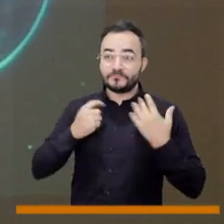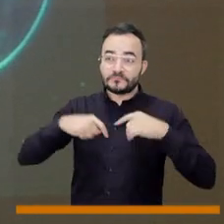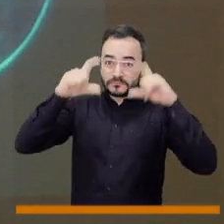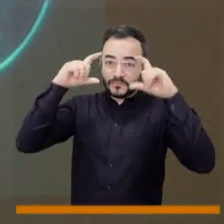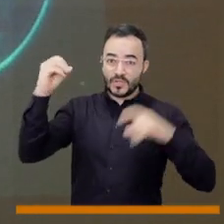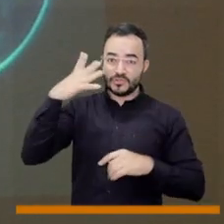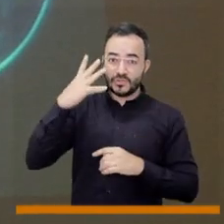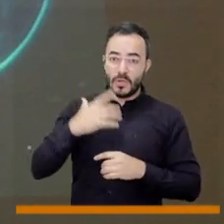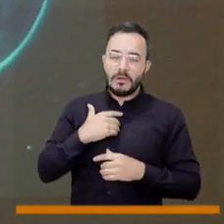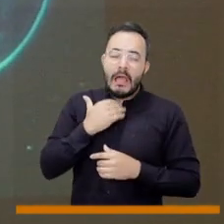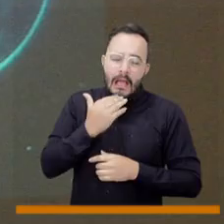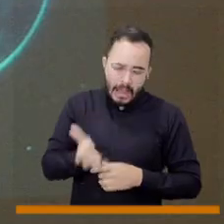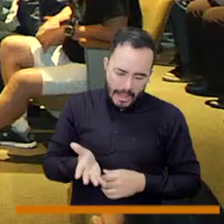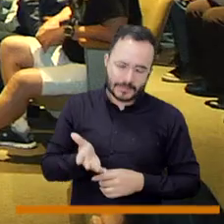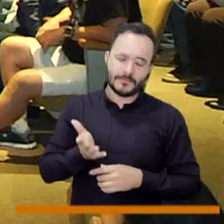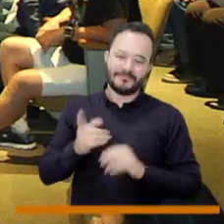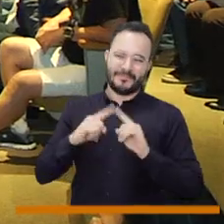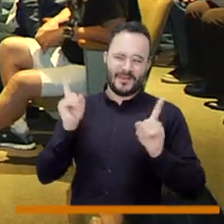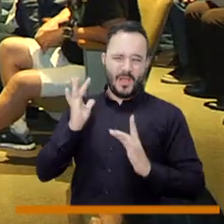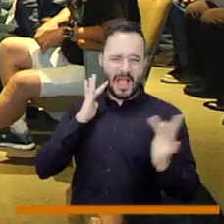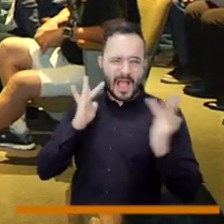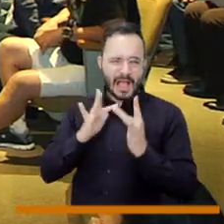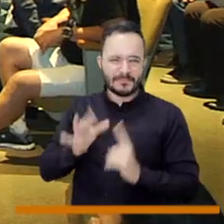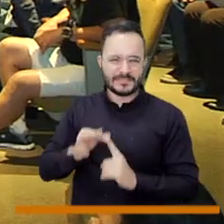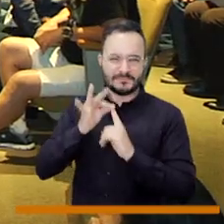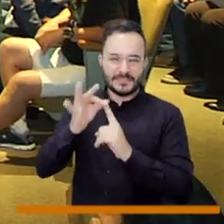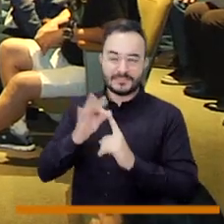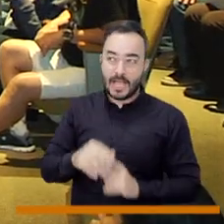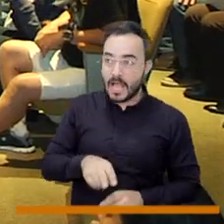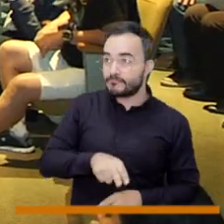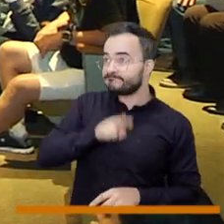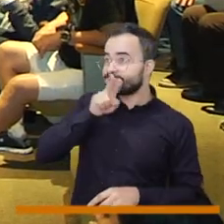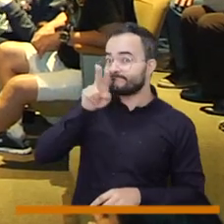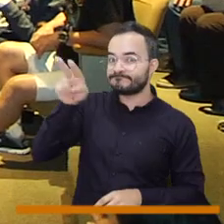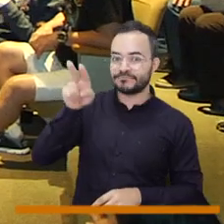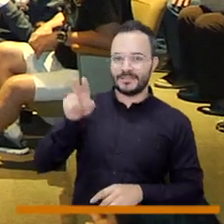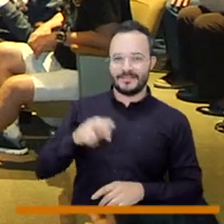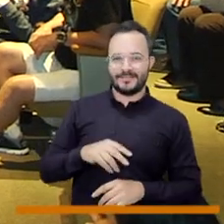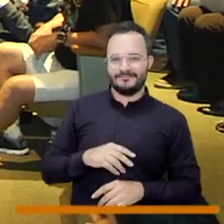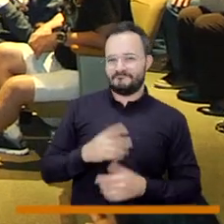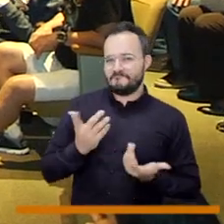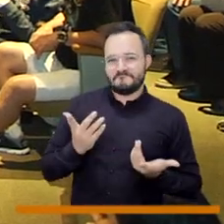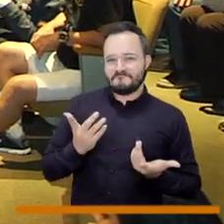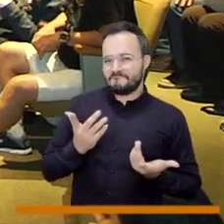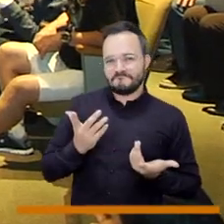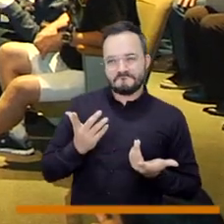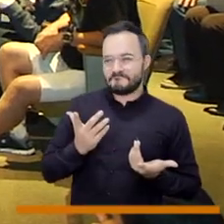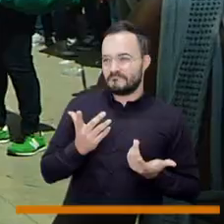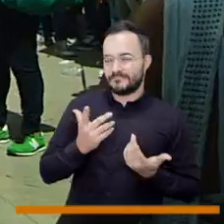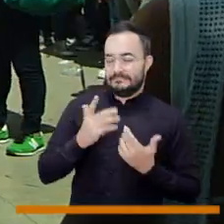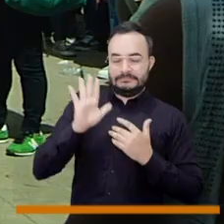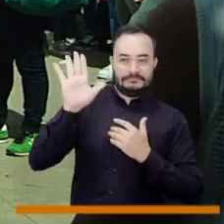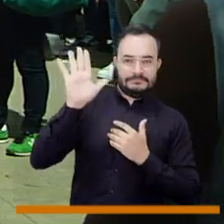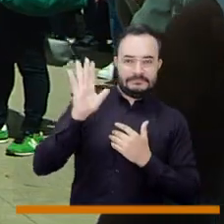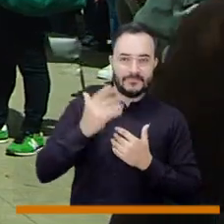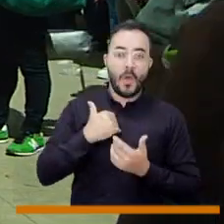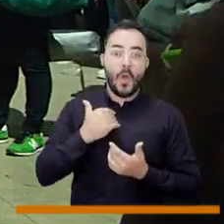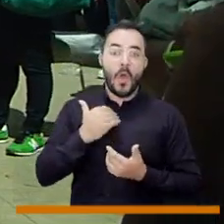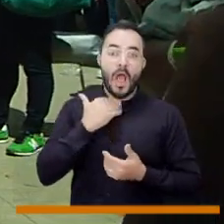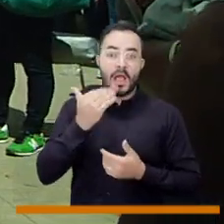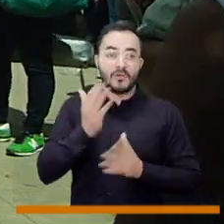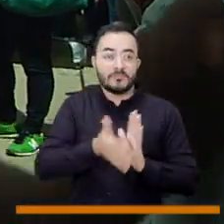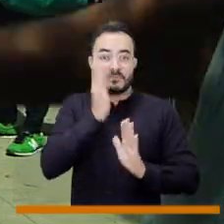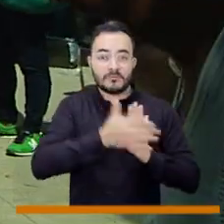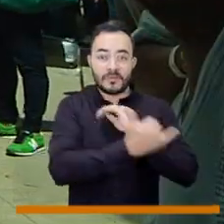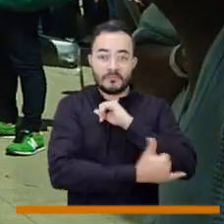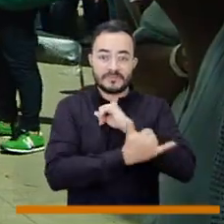protege parcialmente, pero esas gafas de sol no son especializadas para mirar directamente al sol. Y si no se van de paseo, pues